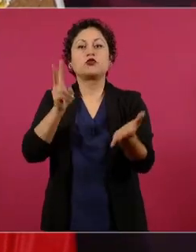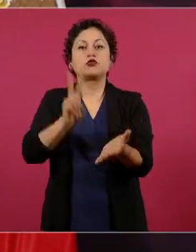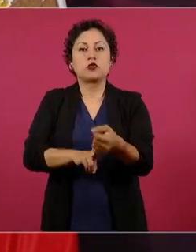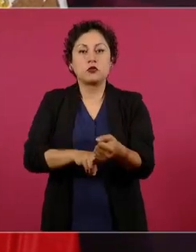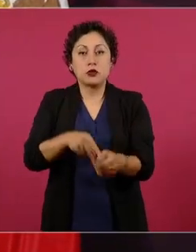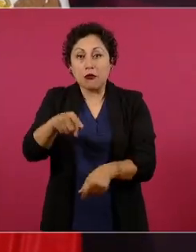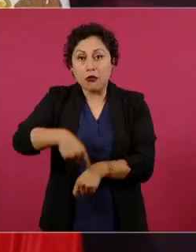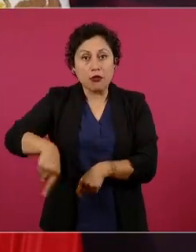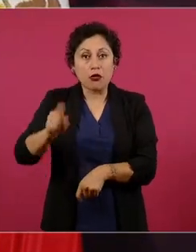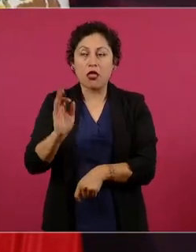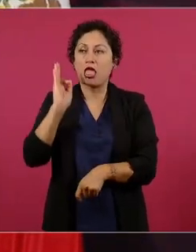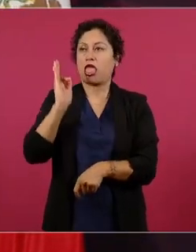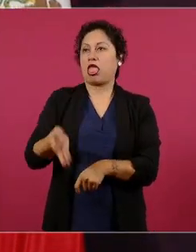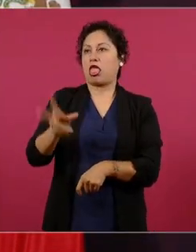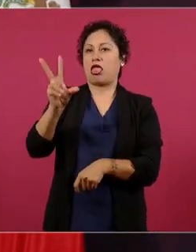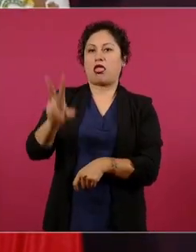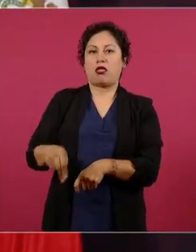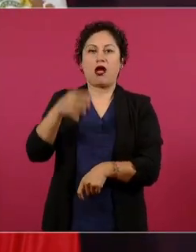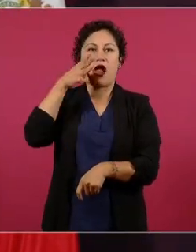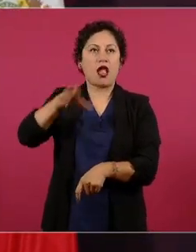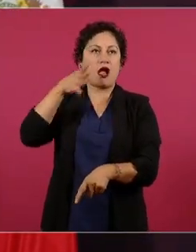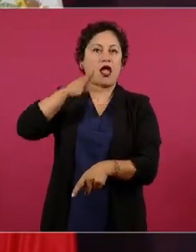porque lo han venido haciendo